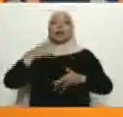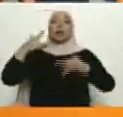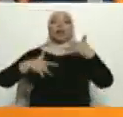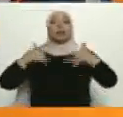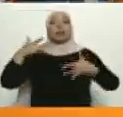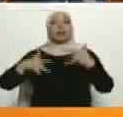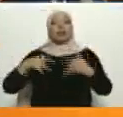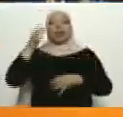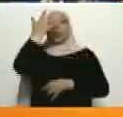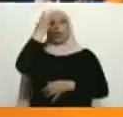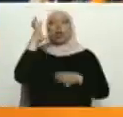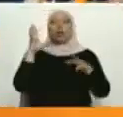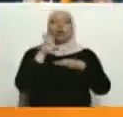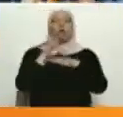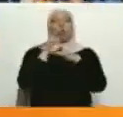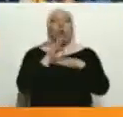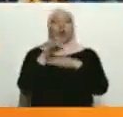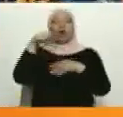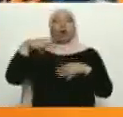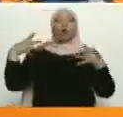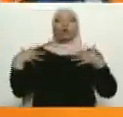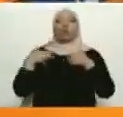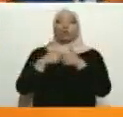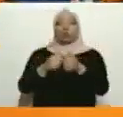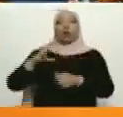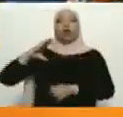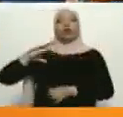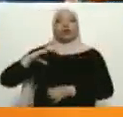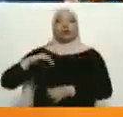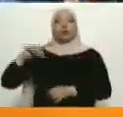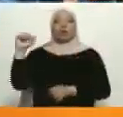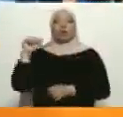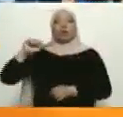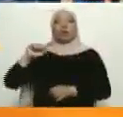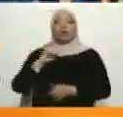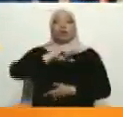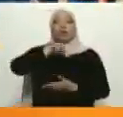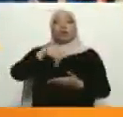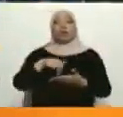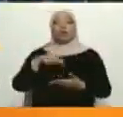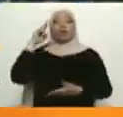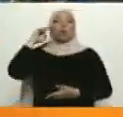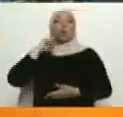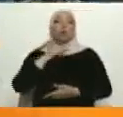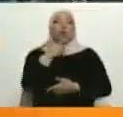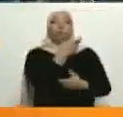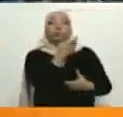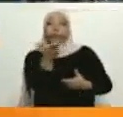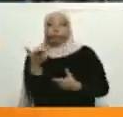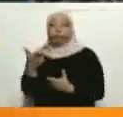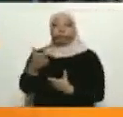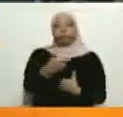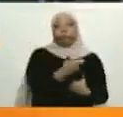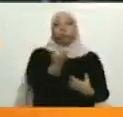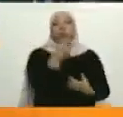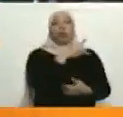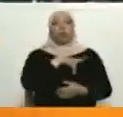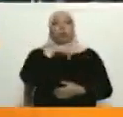y que nos acompañan el día de hoy El Seis cpc la Policía Nacional bolivariana los bomberos protección civil